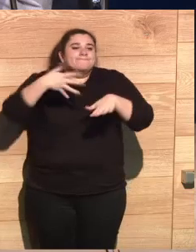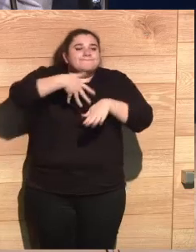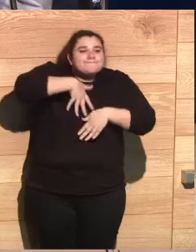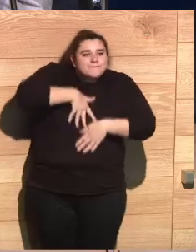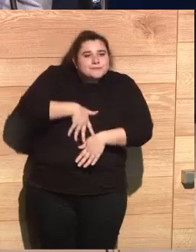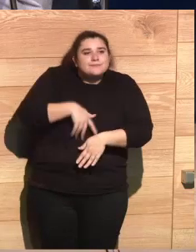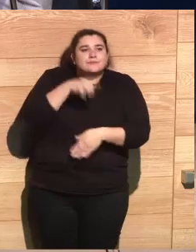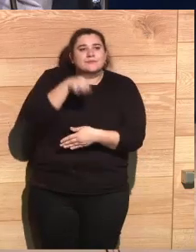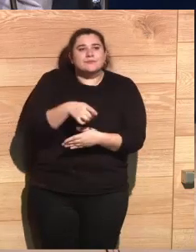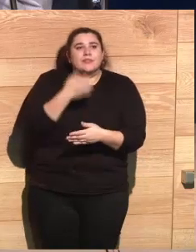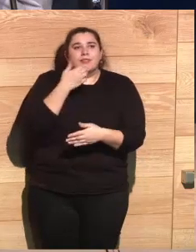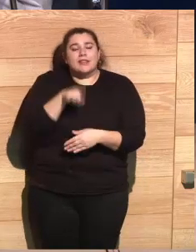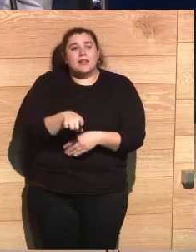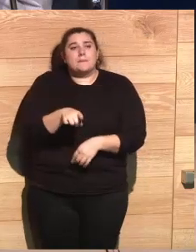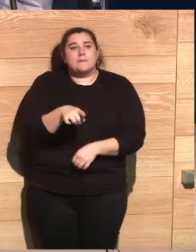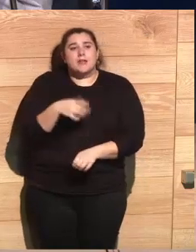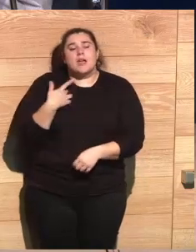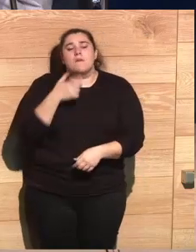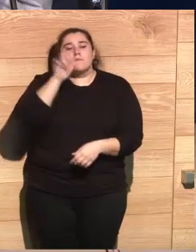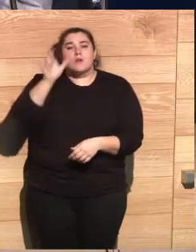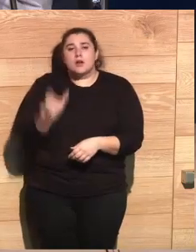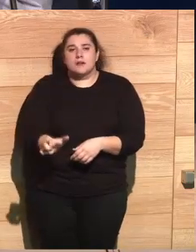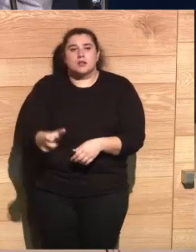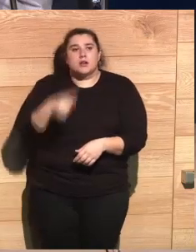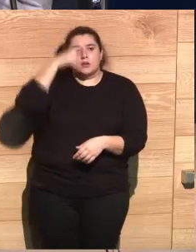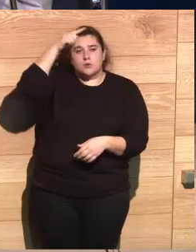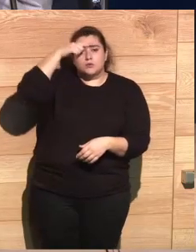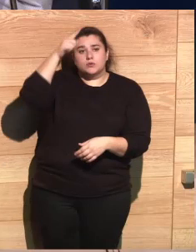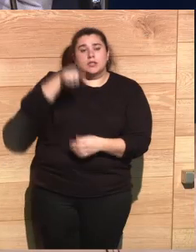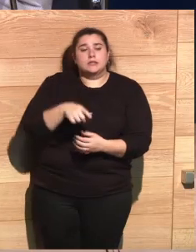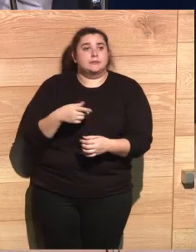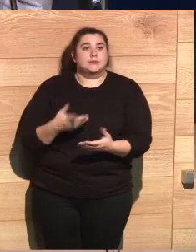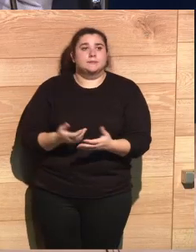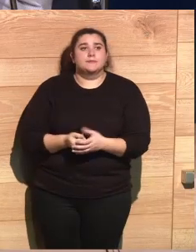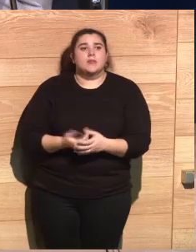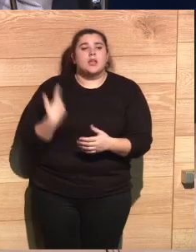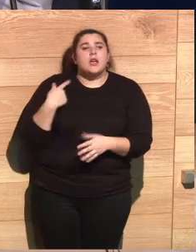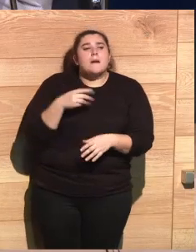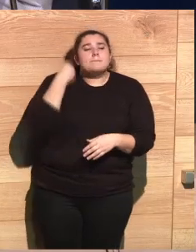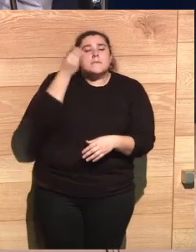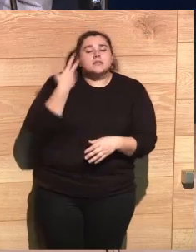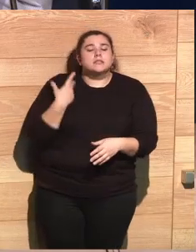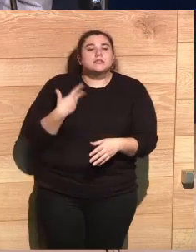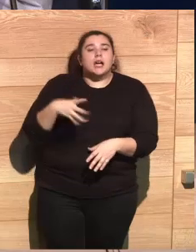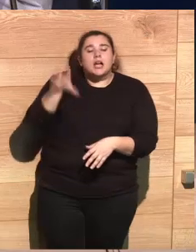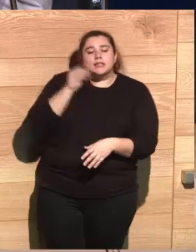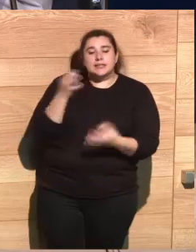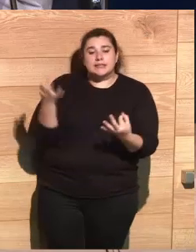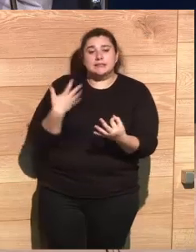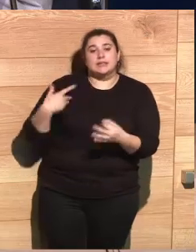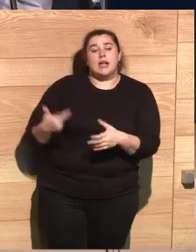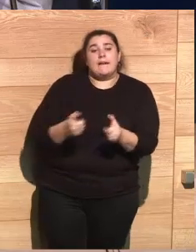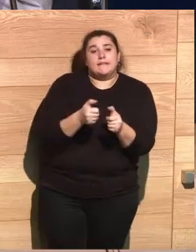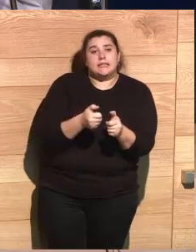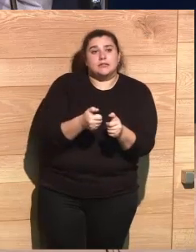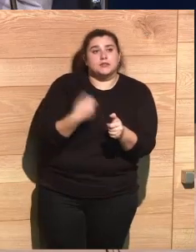de nuestro vocabulario cultural. Empezamos a entender que el videojuego no es simplemente una cosa que le regalamos a los chavales